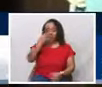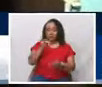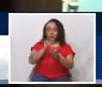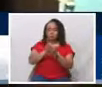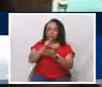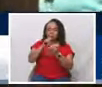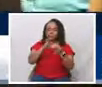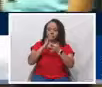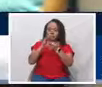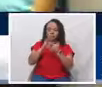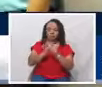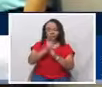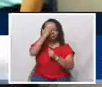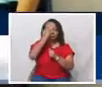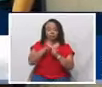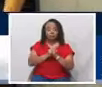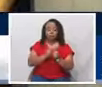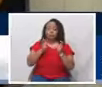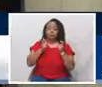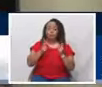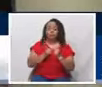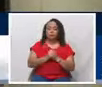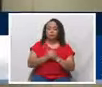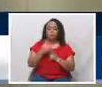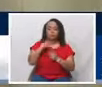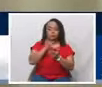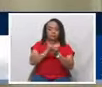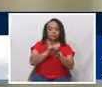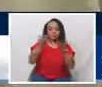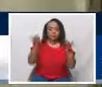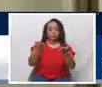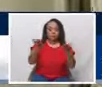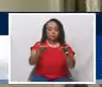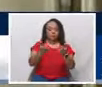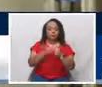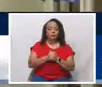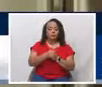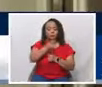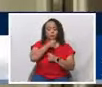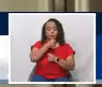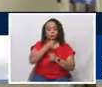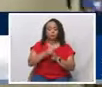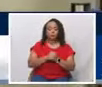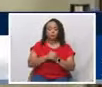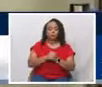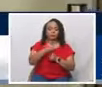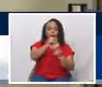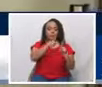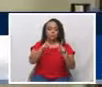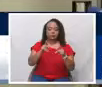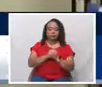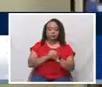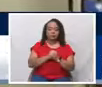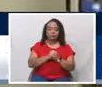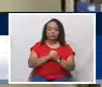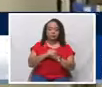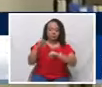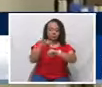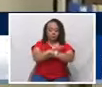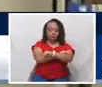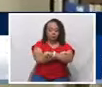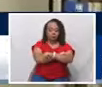coordinando, porque por dicha se está dando esta presencia de medios de comunicación y de gente en el